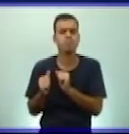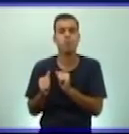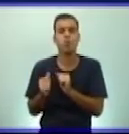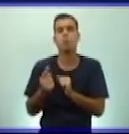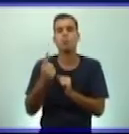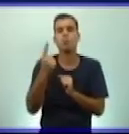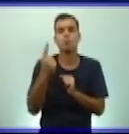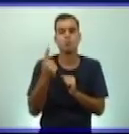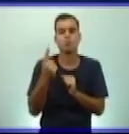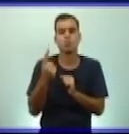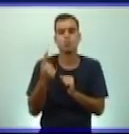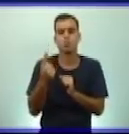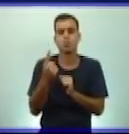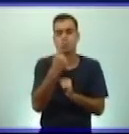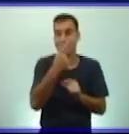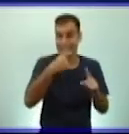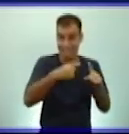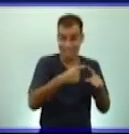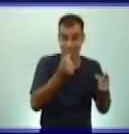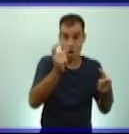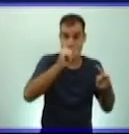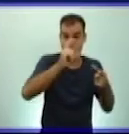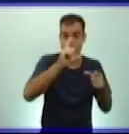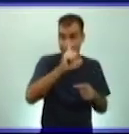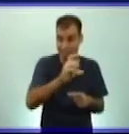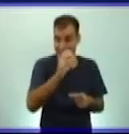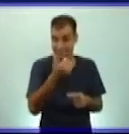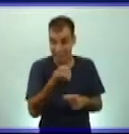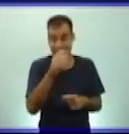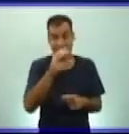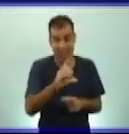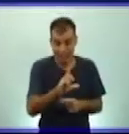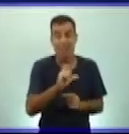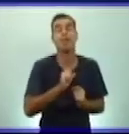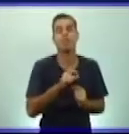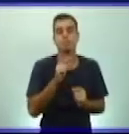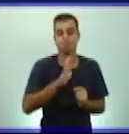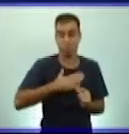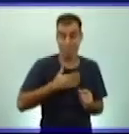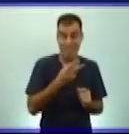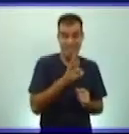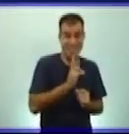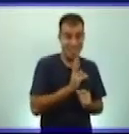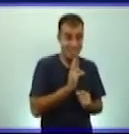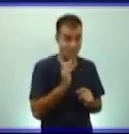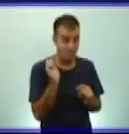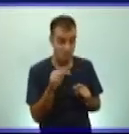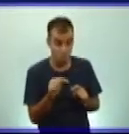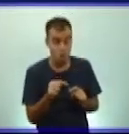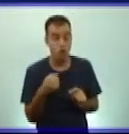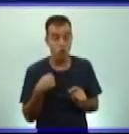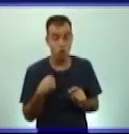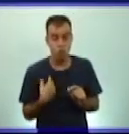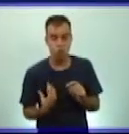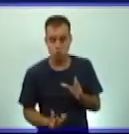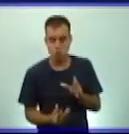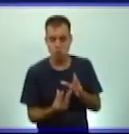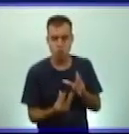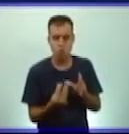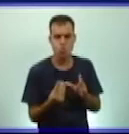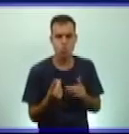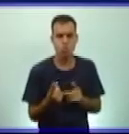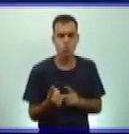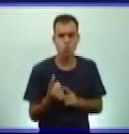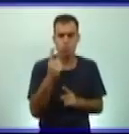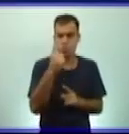una kilocaloría. En este caso podemos determinar que en el caso del agua, cuando yo suministro una